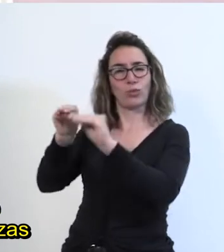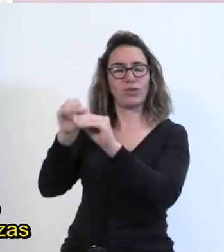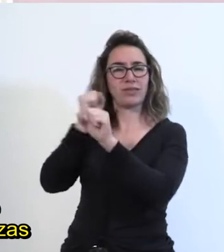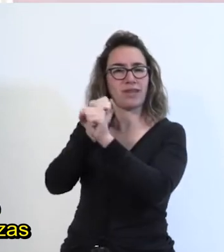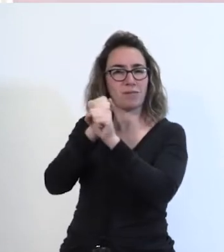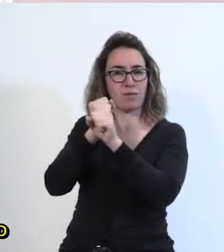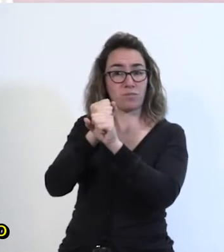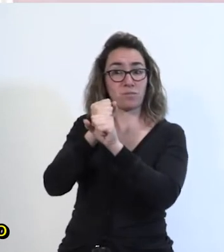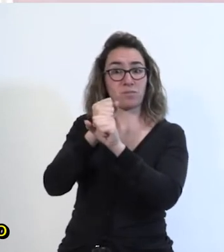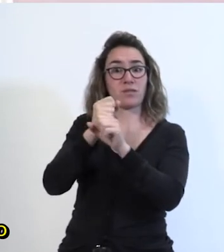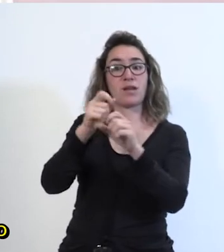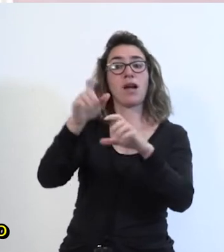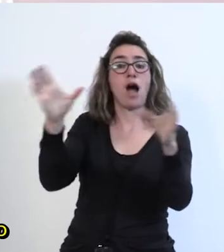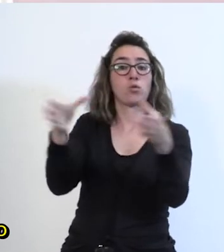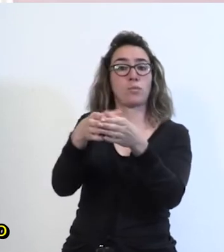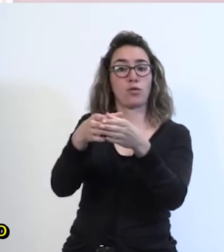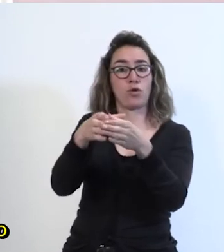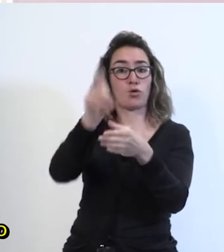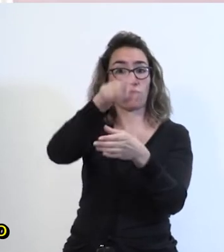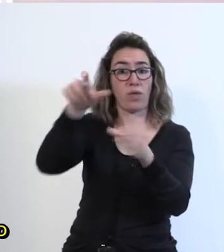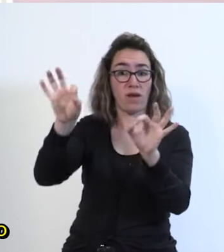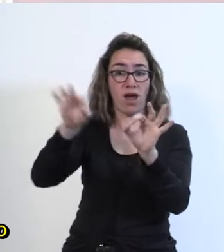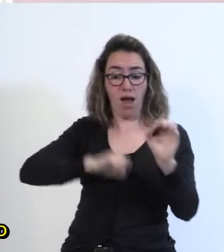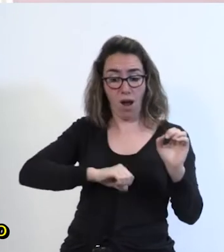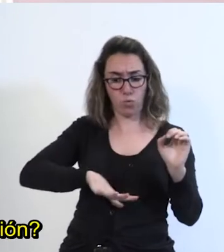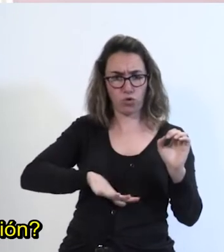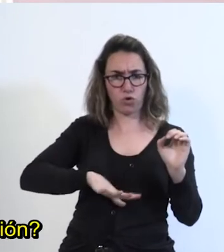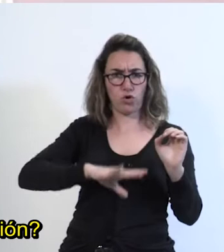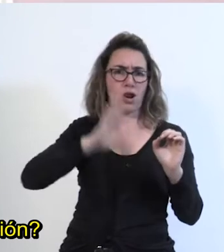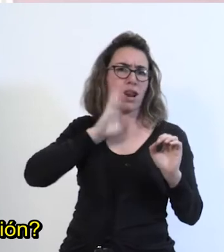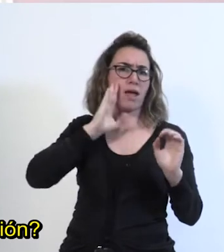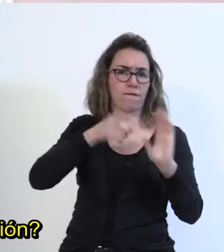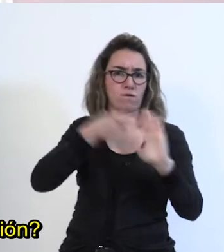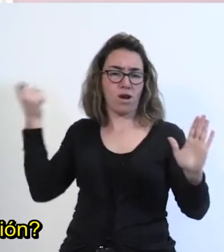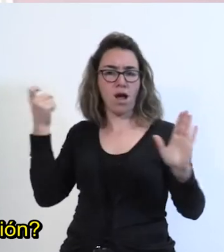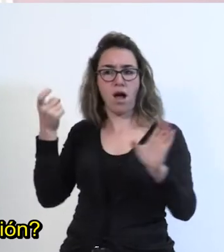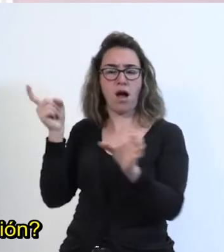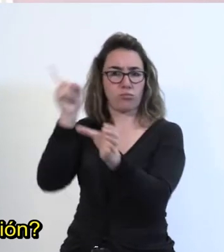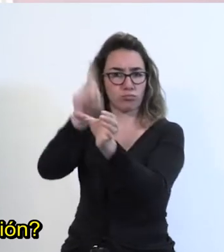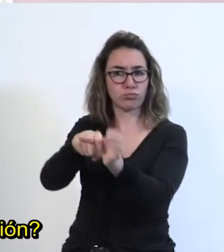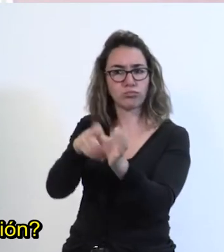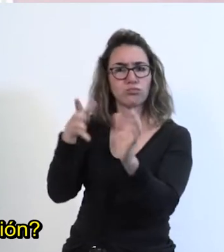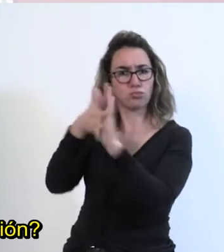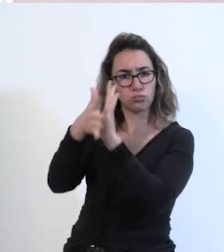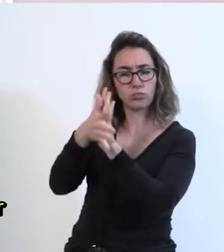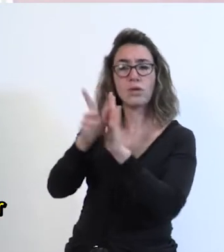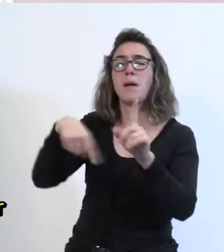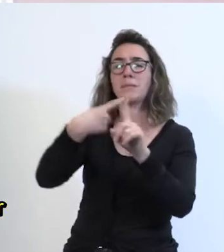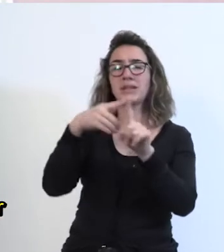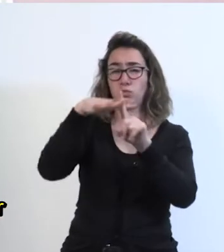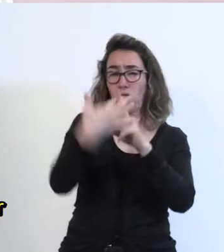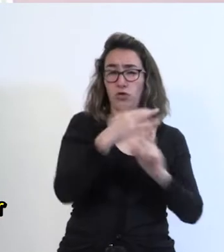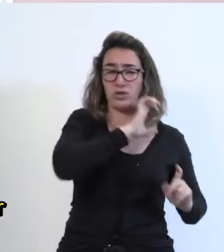realizas en la Agrupación Ciudadana por la Despenalización del Aborto y por estas cuestiones que yo comentaba, ¿no?, en esta introducción, tanto la situación